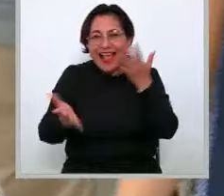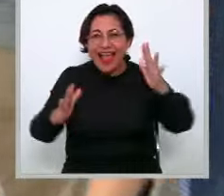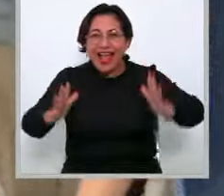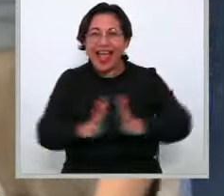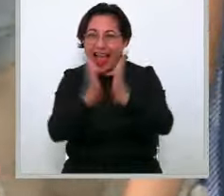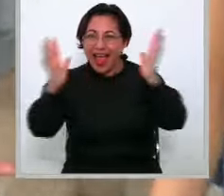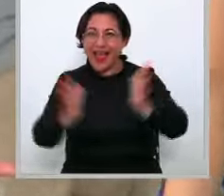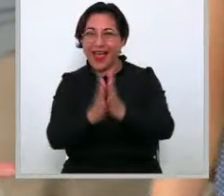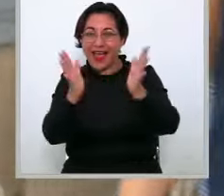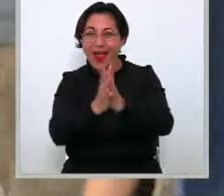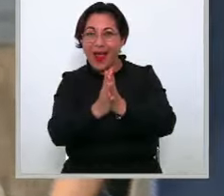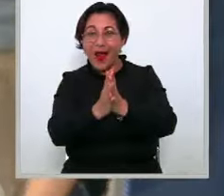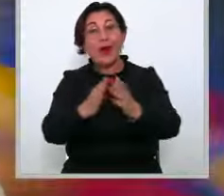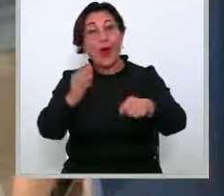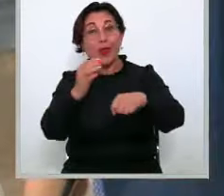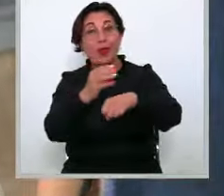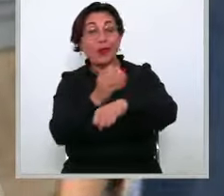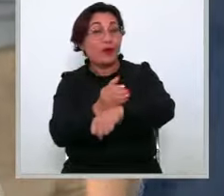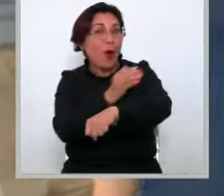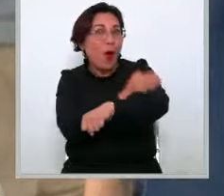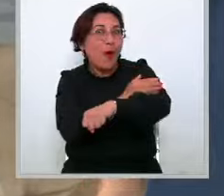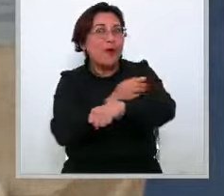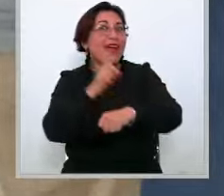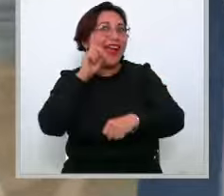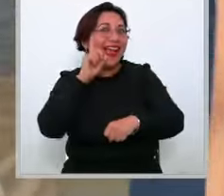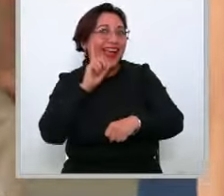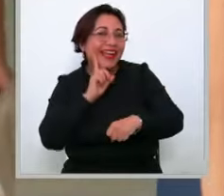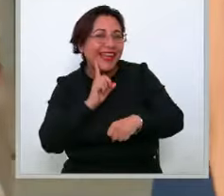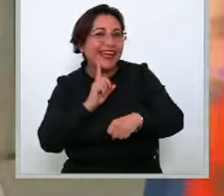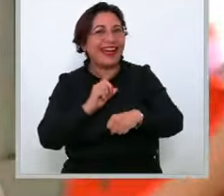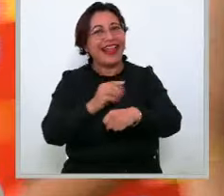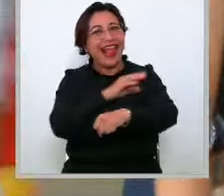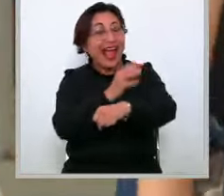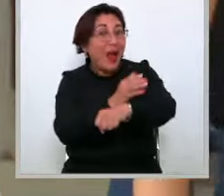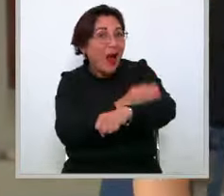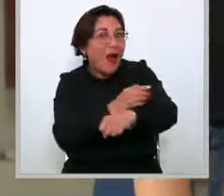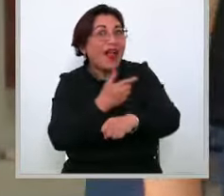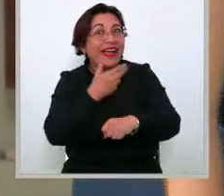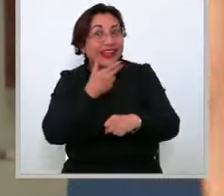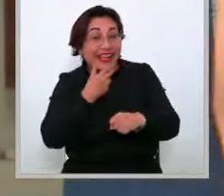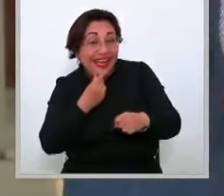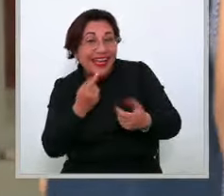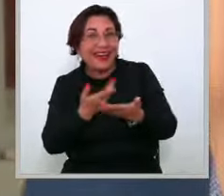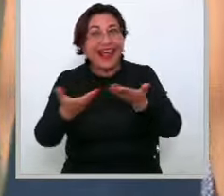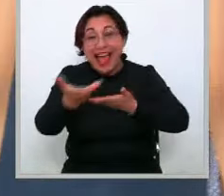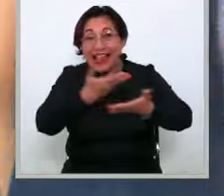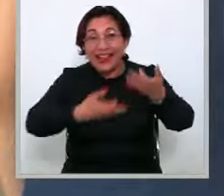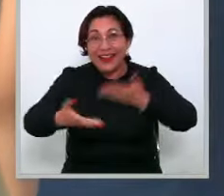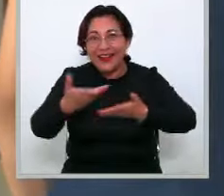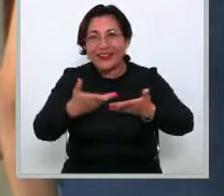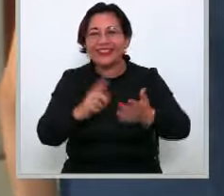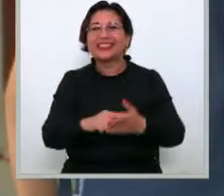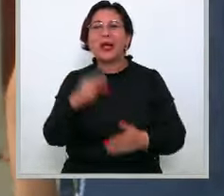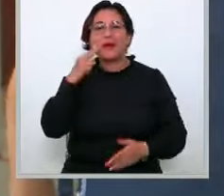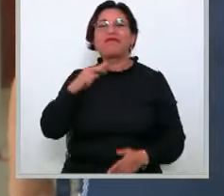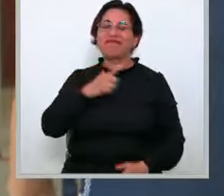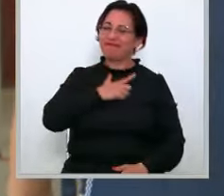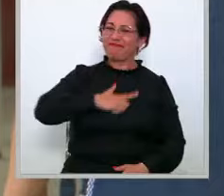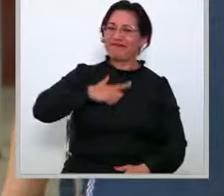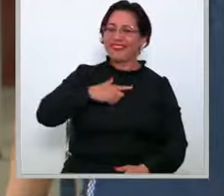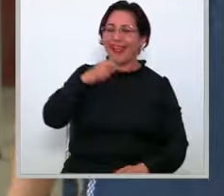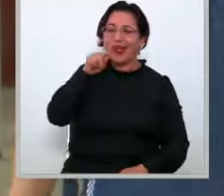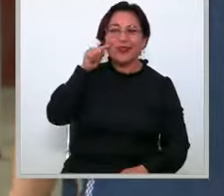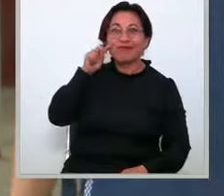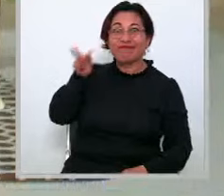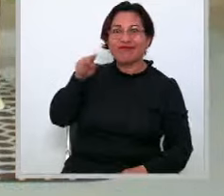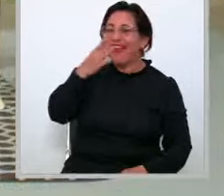es muy bonito porque también quiero que les gusten, así porque cuando los leen veo las sonrisas en sus